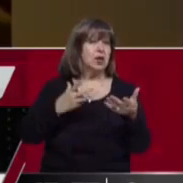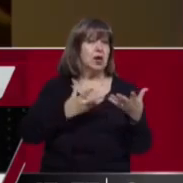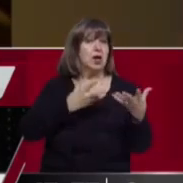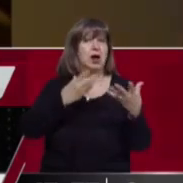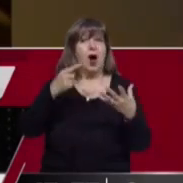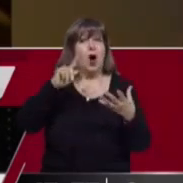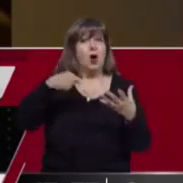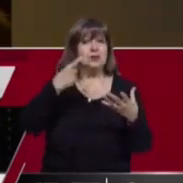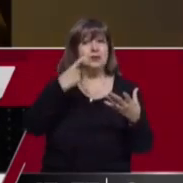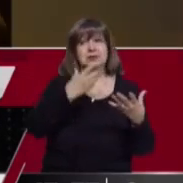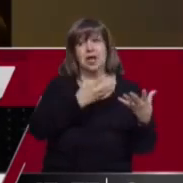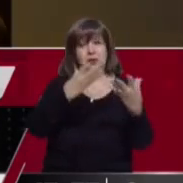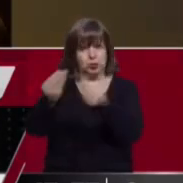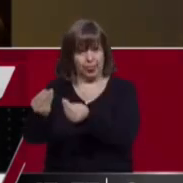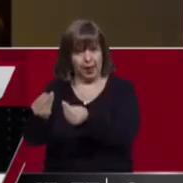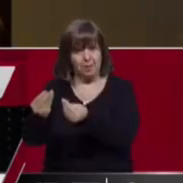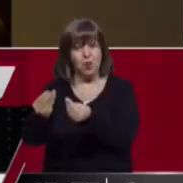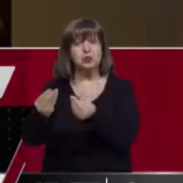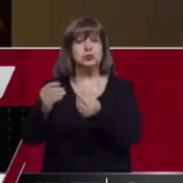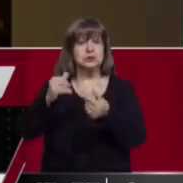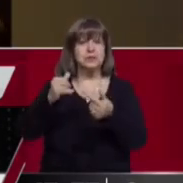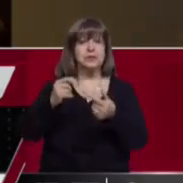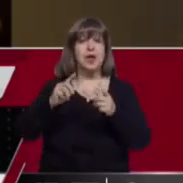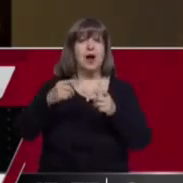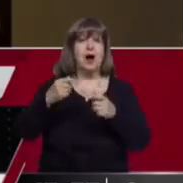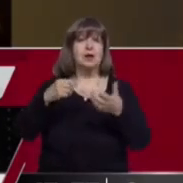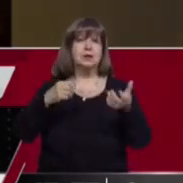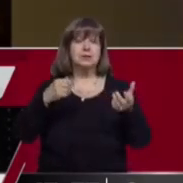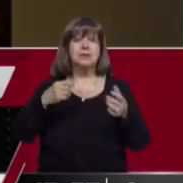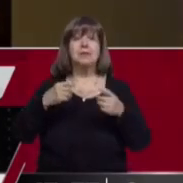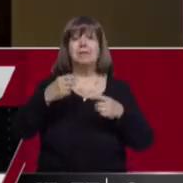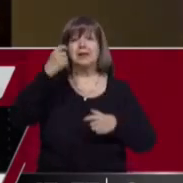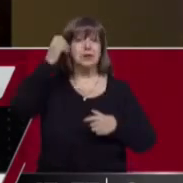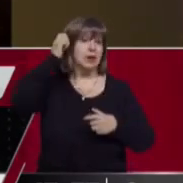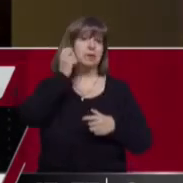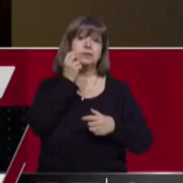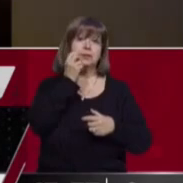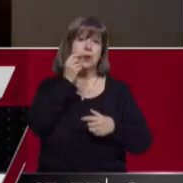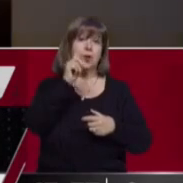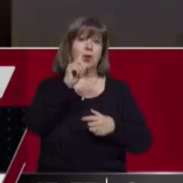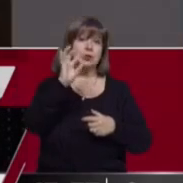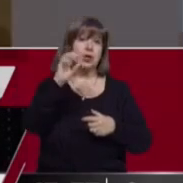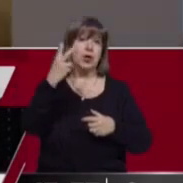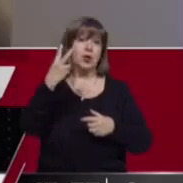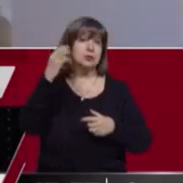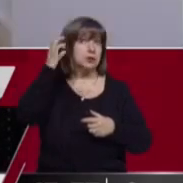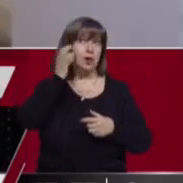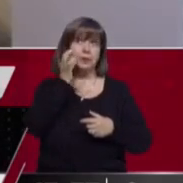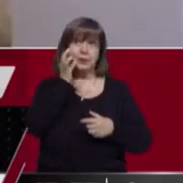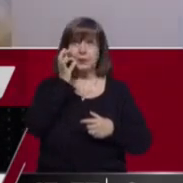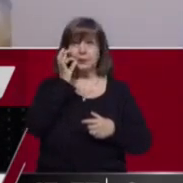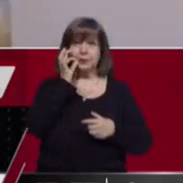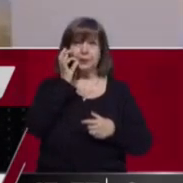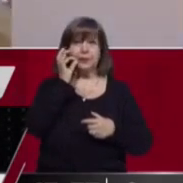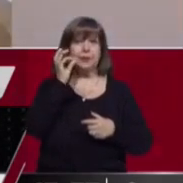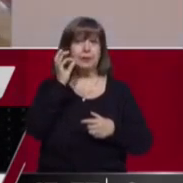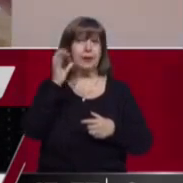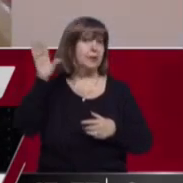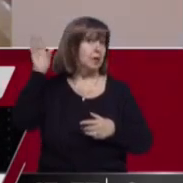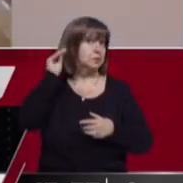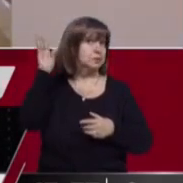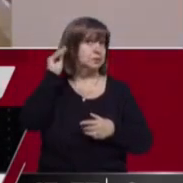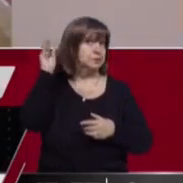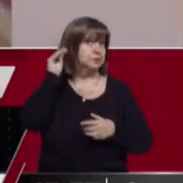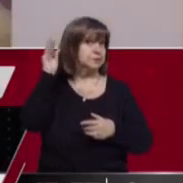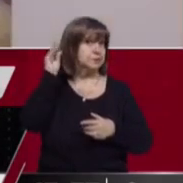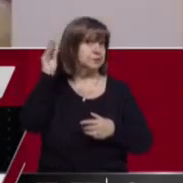son situaciones de vulneración de derechos. Generalmente tenemos un porcentaje que ronda entre el 20 o el 30% que son